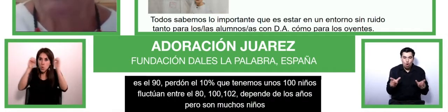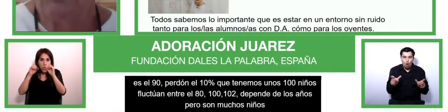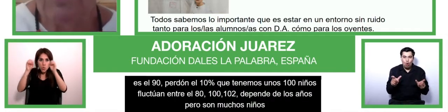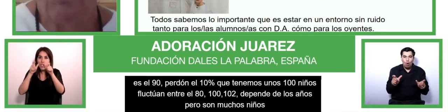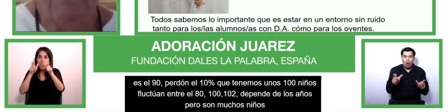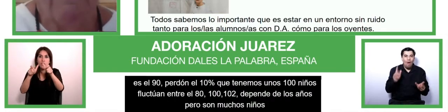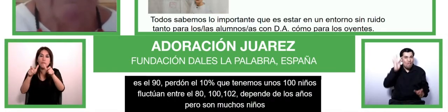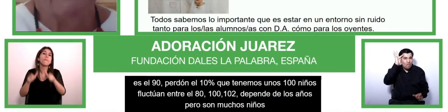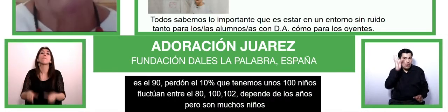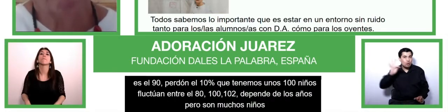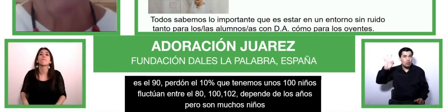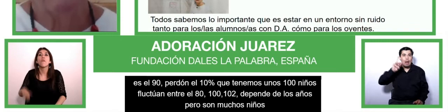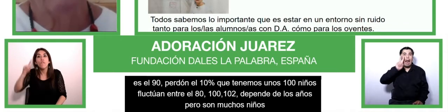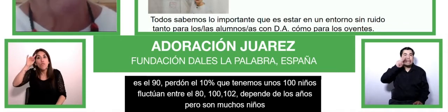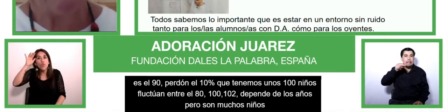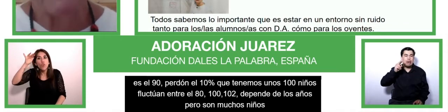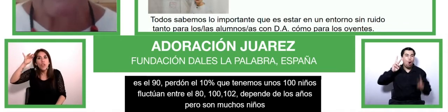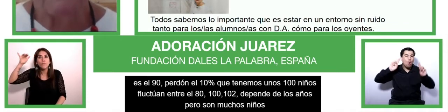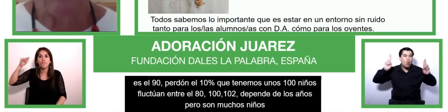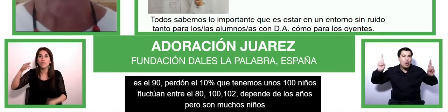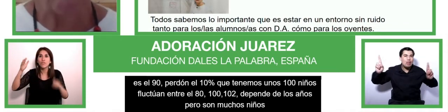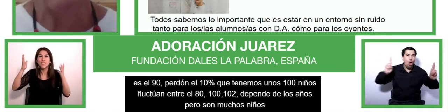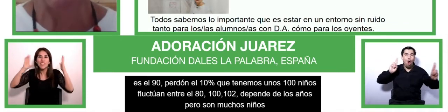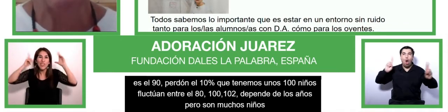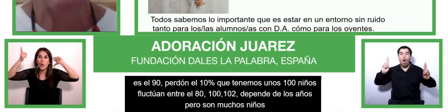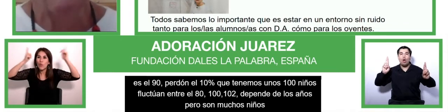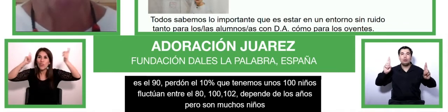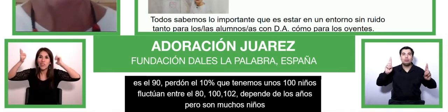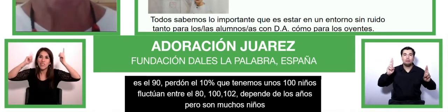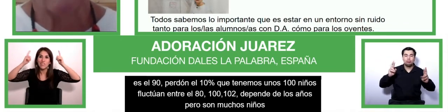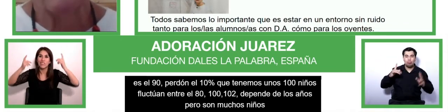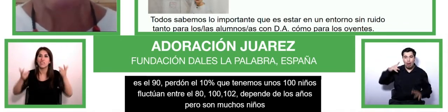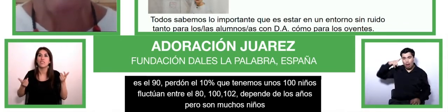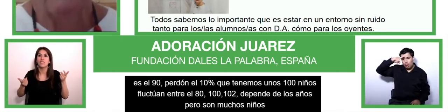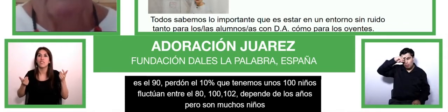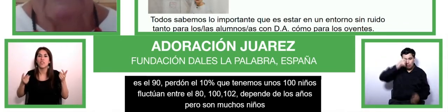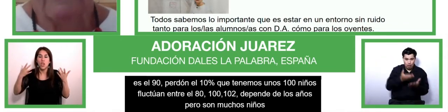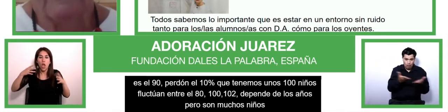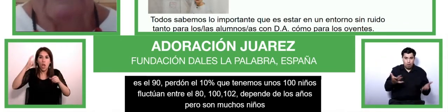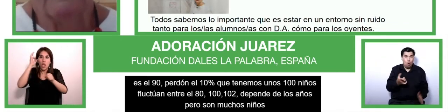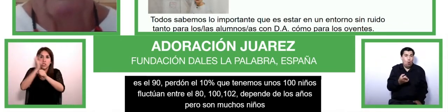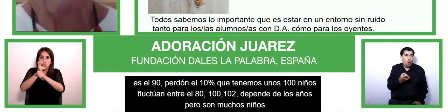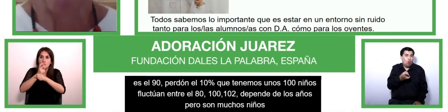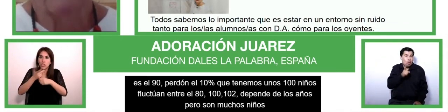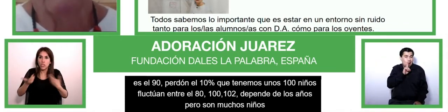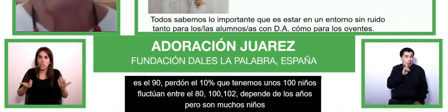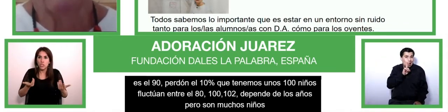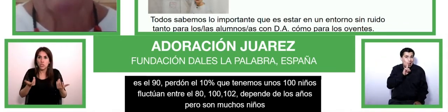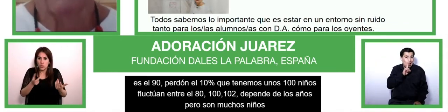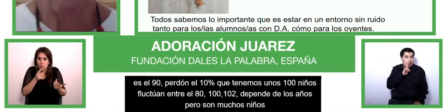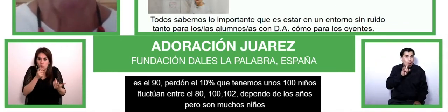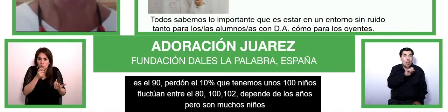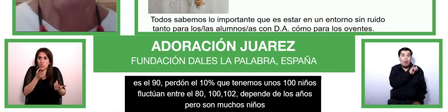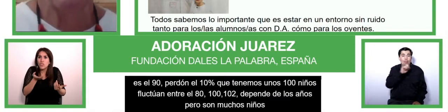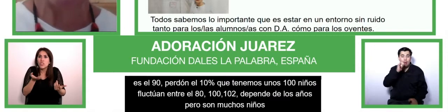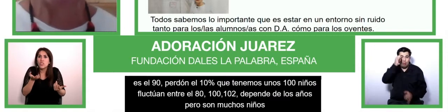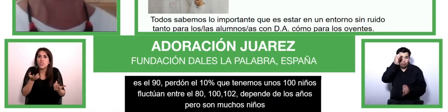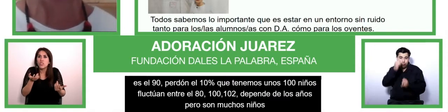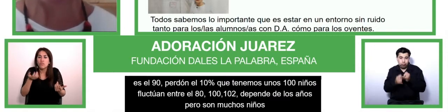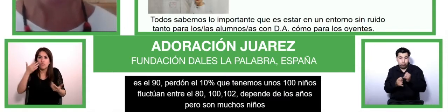filosofía de sin ruido, es difícil que a pesar de todo lo que tienen, pues puedan llegar al final del día con